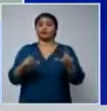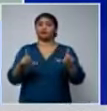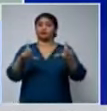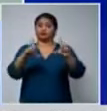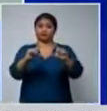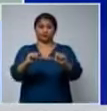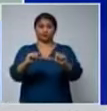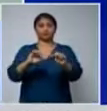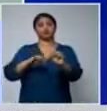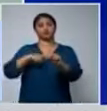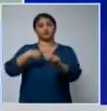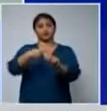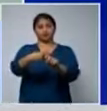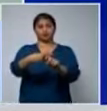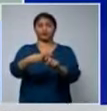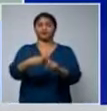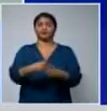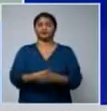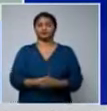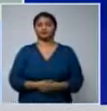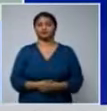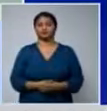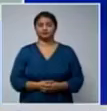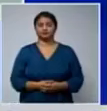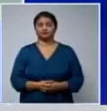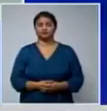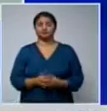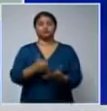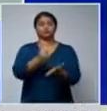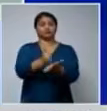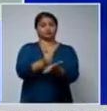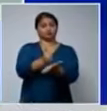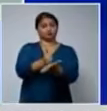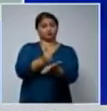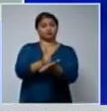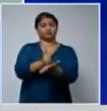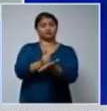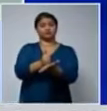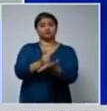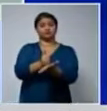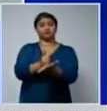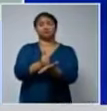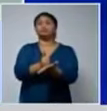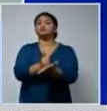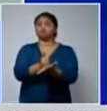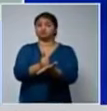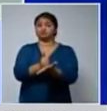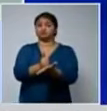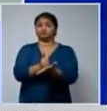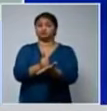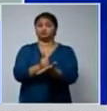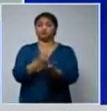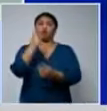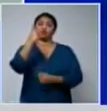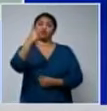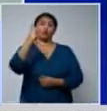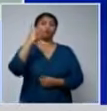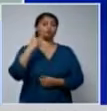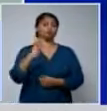casos. Santi Espíritu y Tahuasco con 2 cada uno,